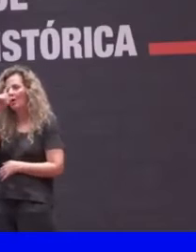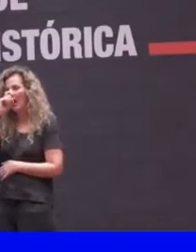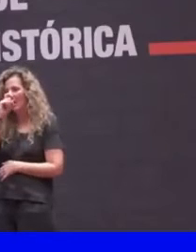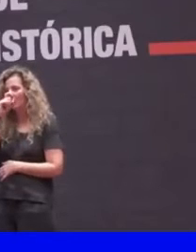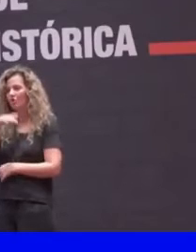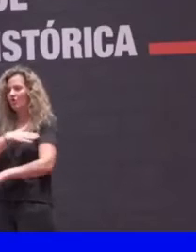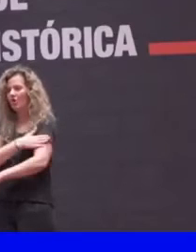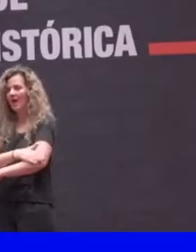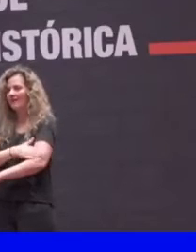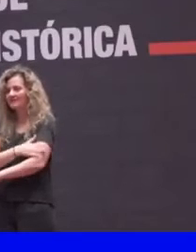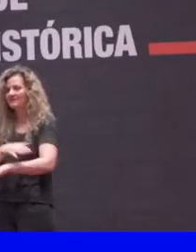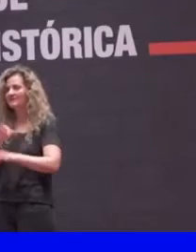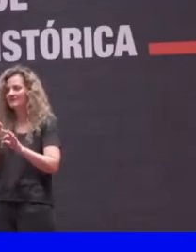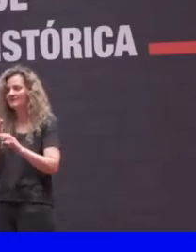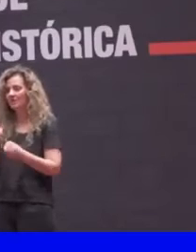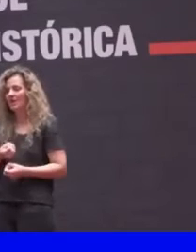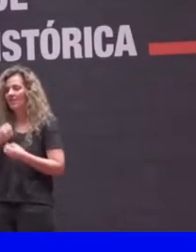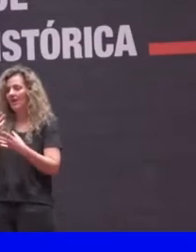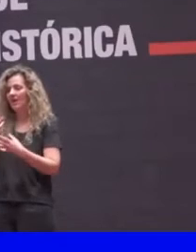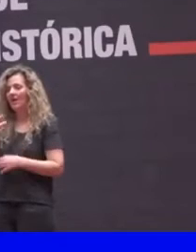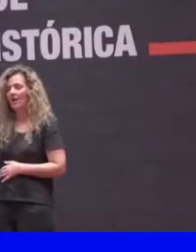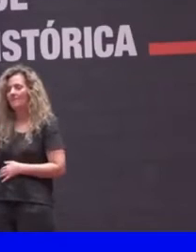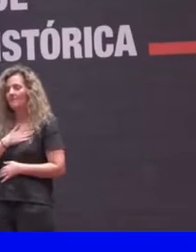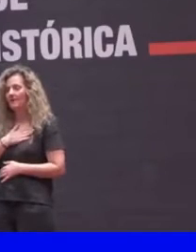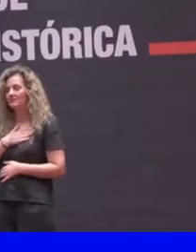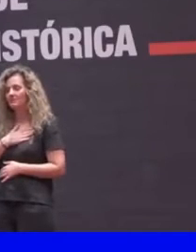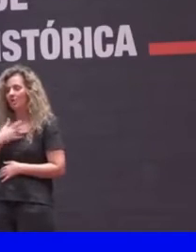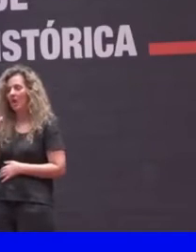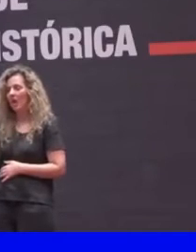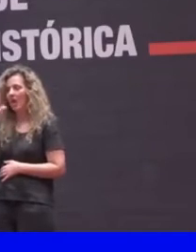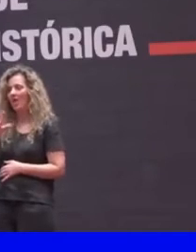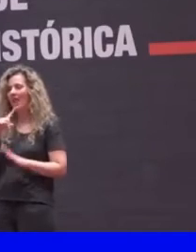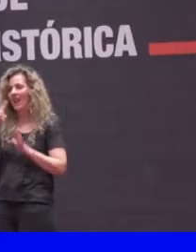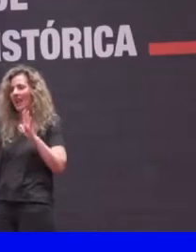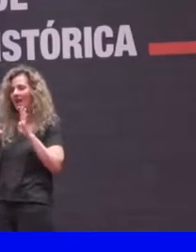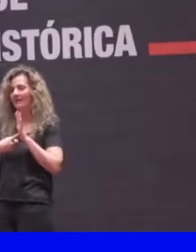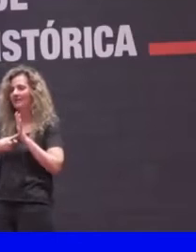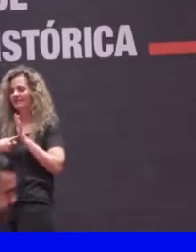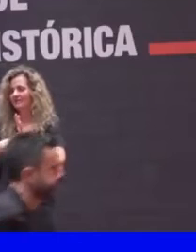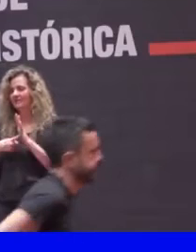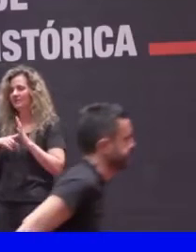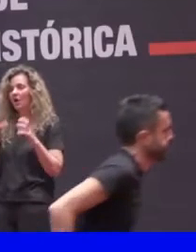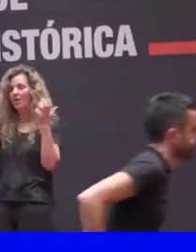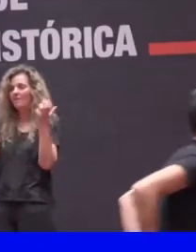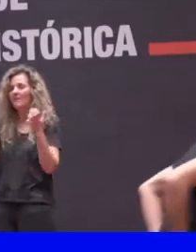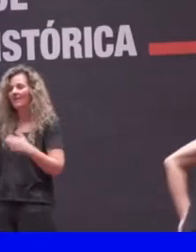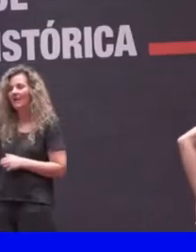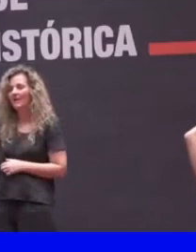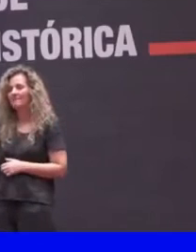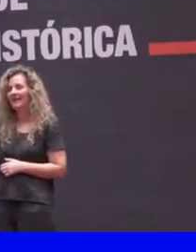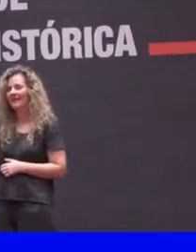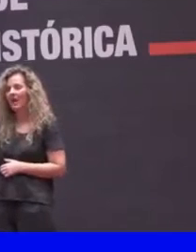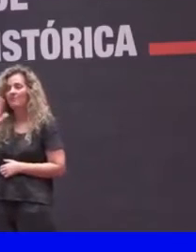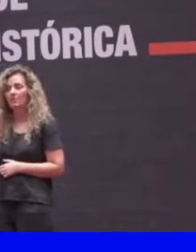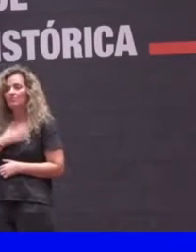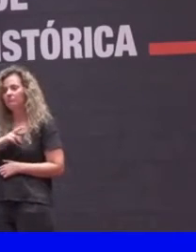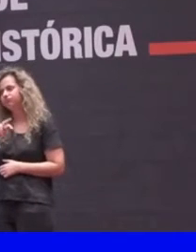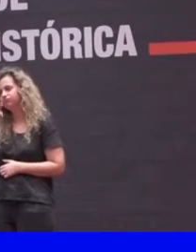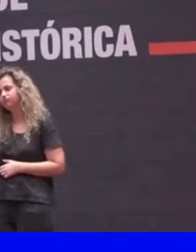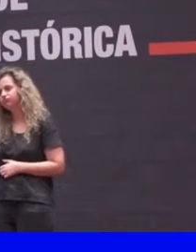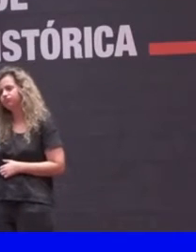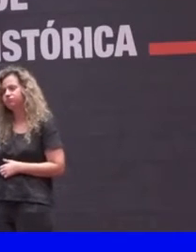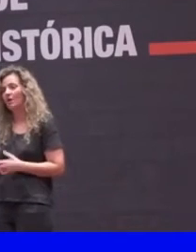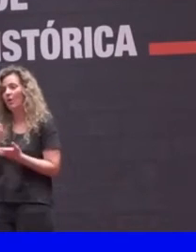Estado declarar Patrimonio Nacional por lei o Pazo de Meirás e outras moitas propiedades que xa estaban